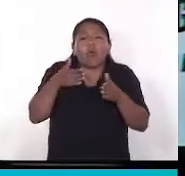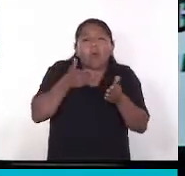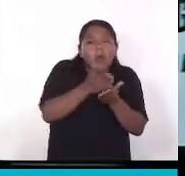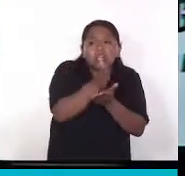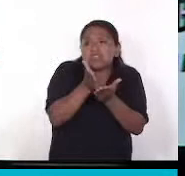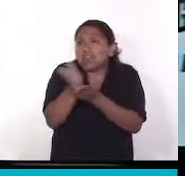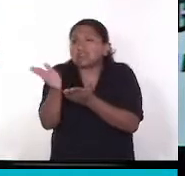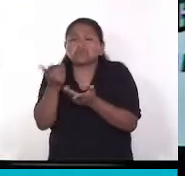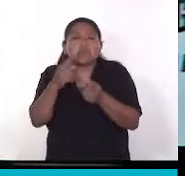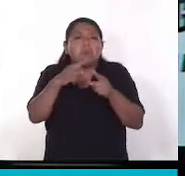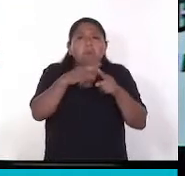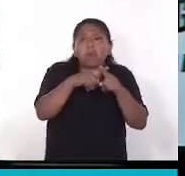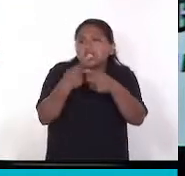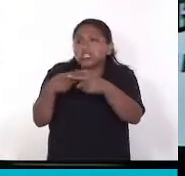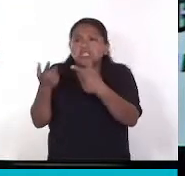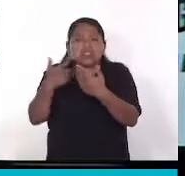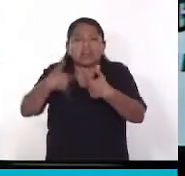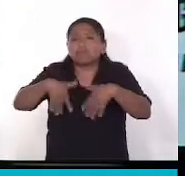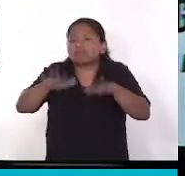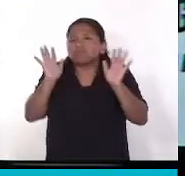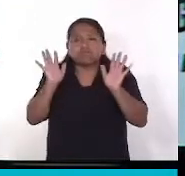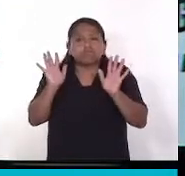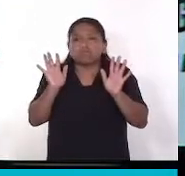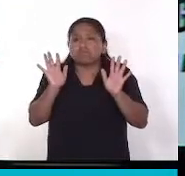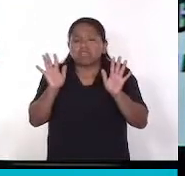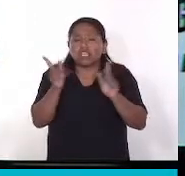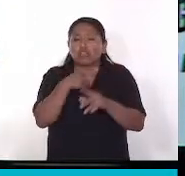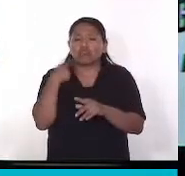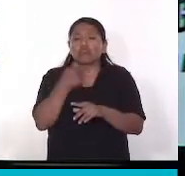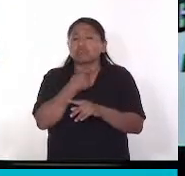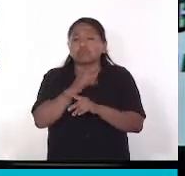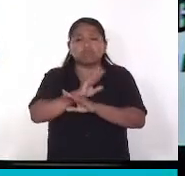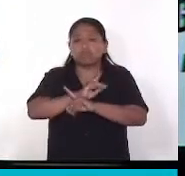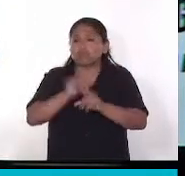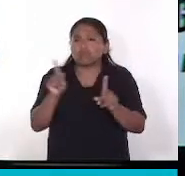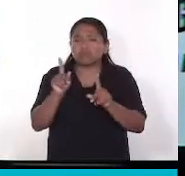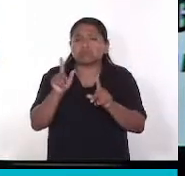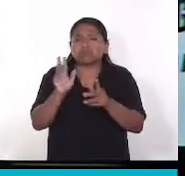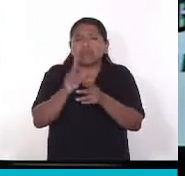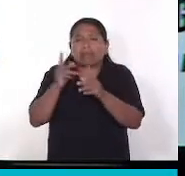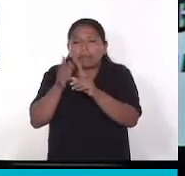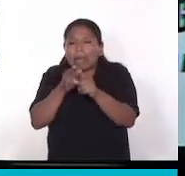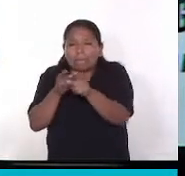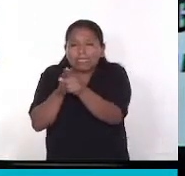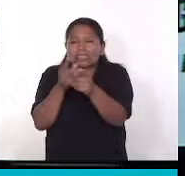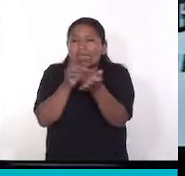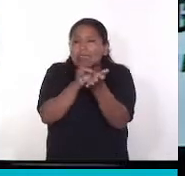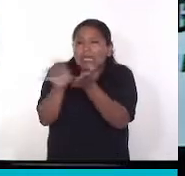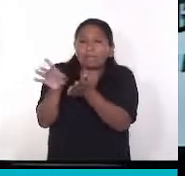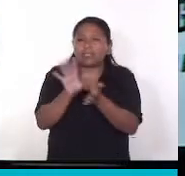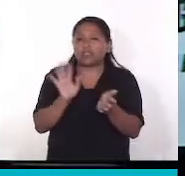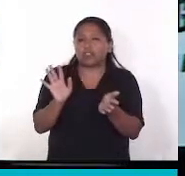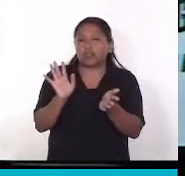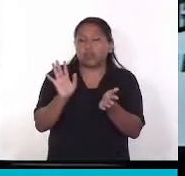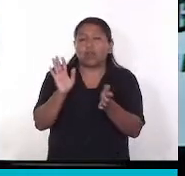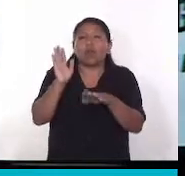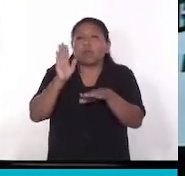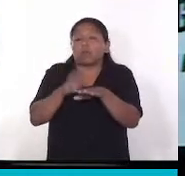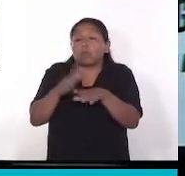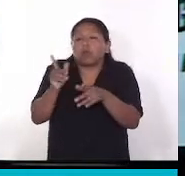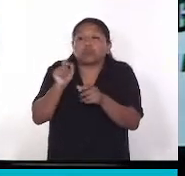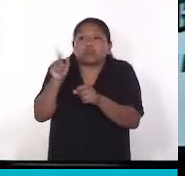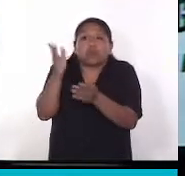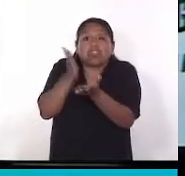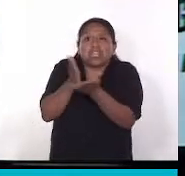sindical o agrupación sindical que elijan, y que no vamos a aceptar que sean perseguidos ni despedidos por hacer uso de ese derecho